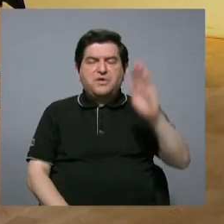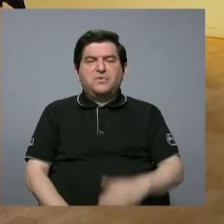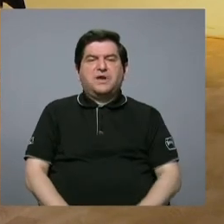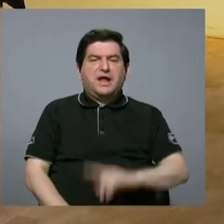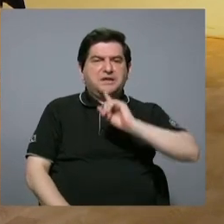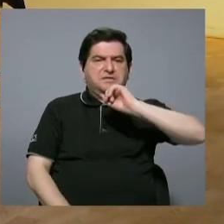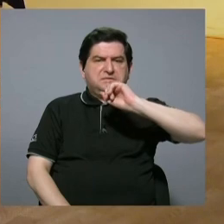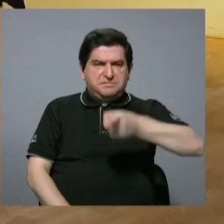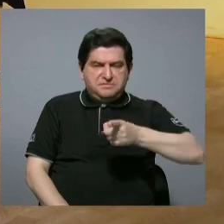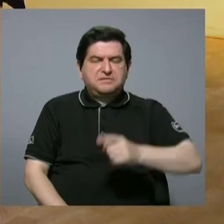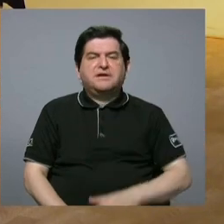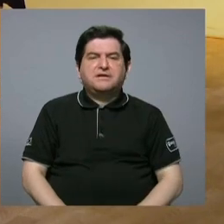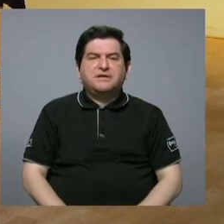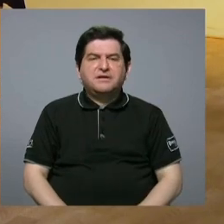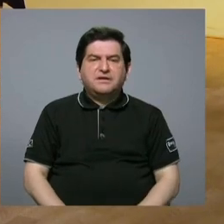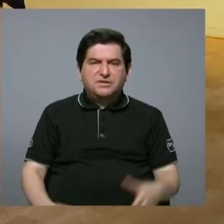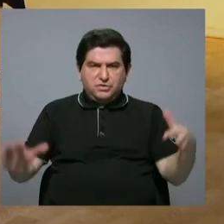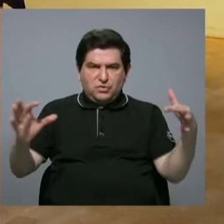de